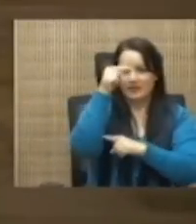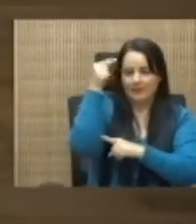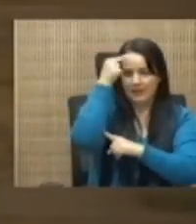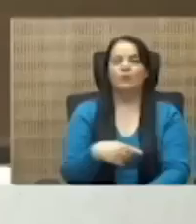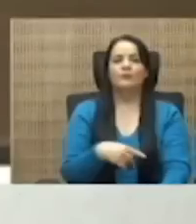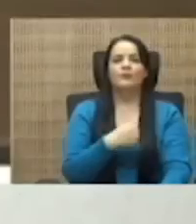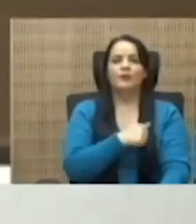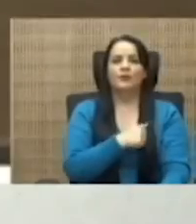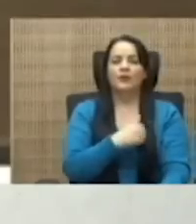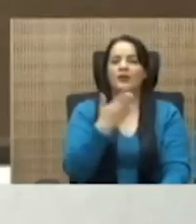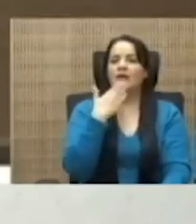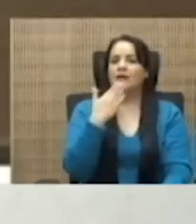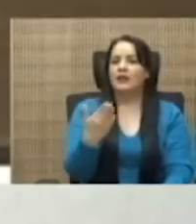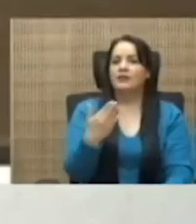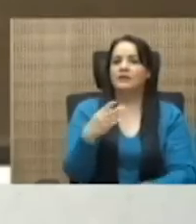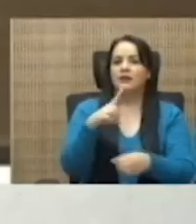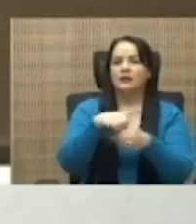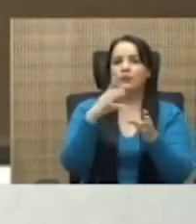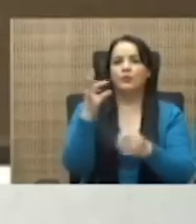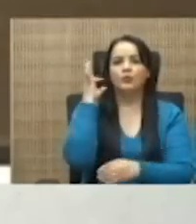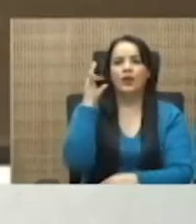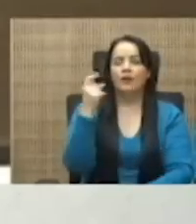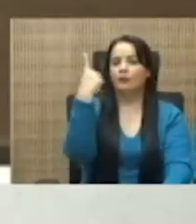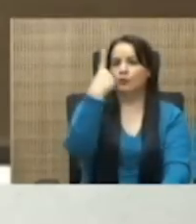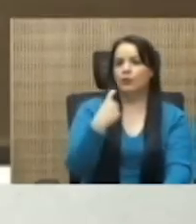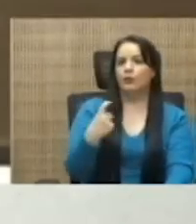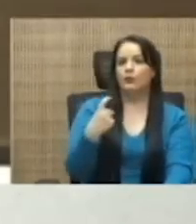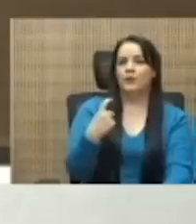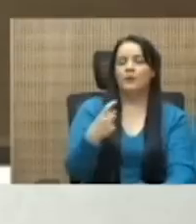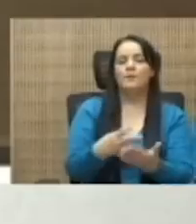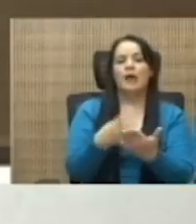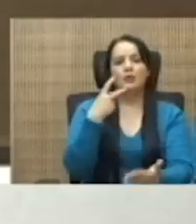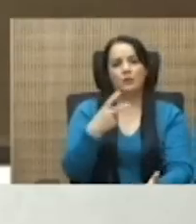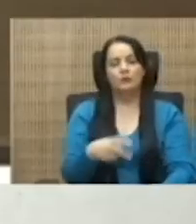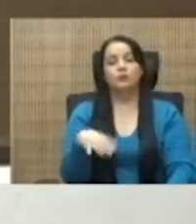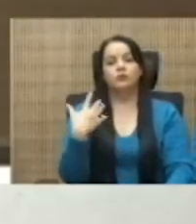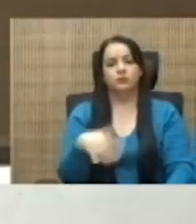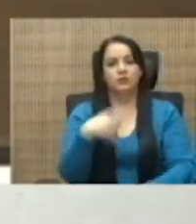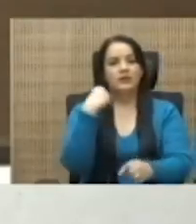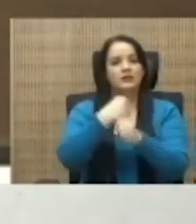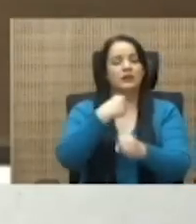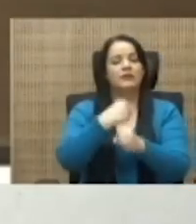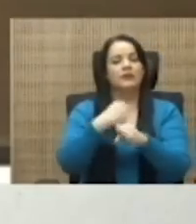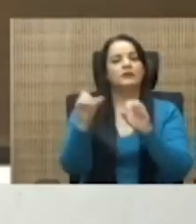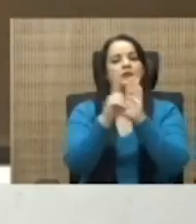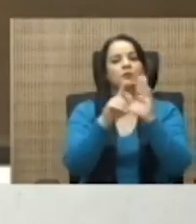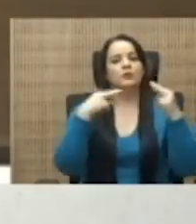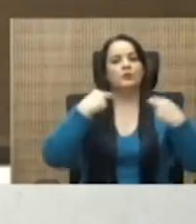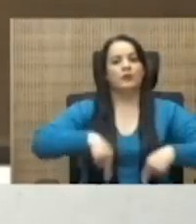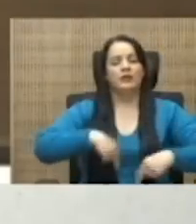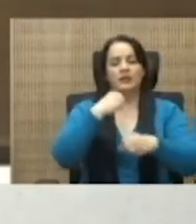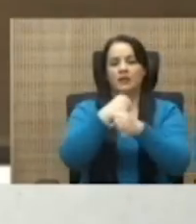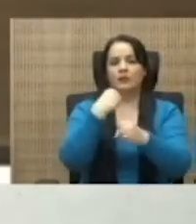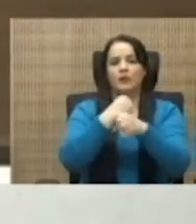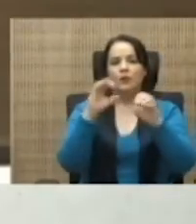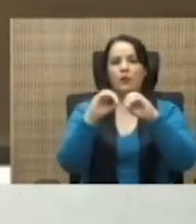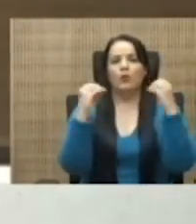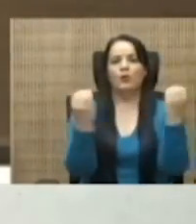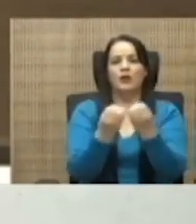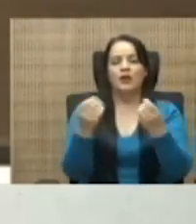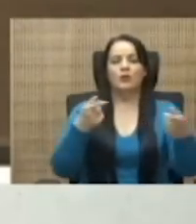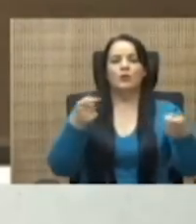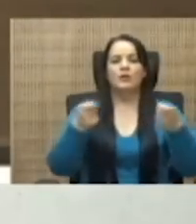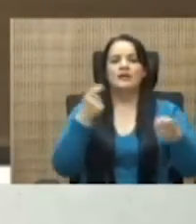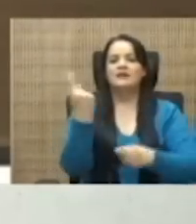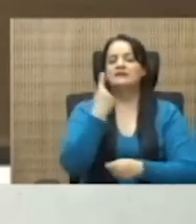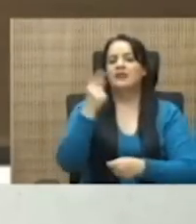los Habitantes. El Partido Liberal Progresista también tuvo algunas críticas, especialmente por algunas omisiones en el informe, razón por la